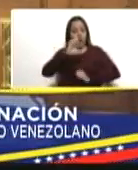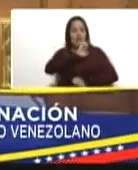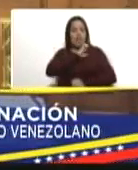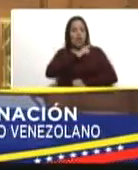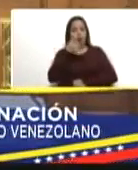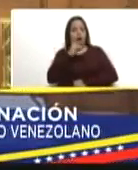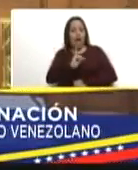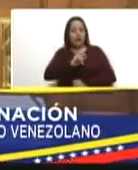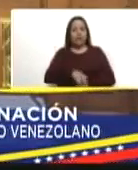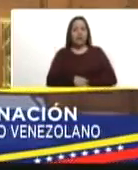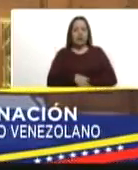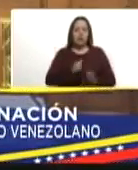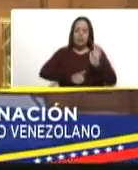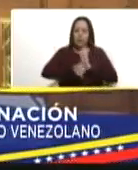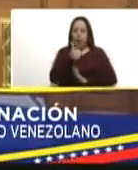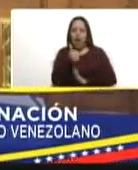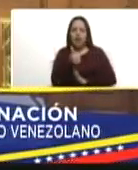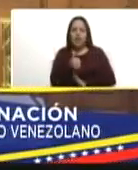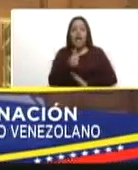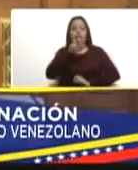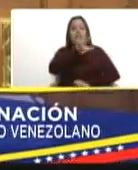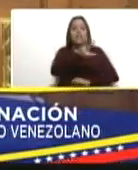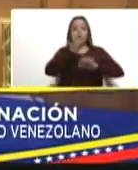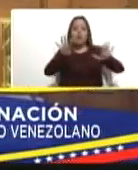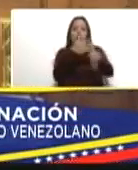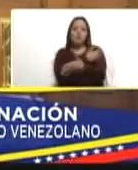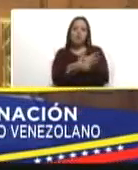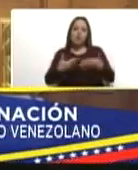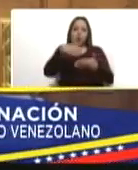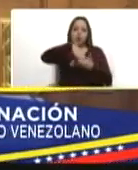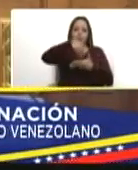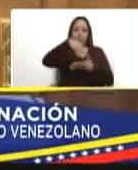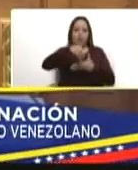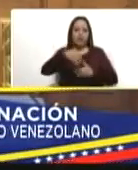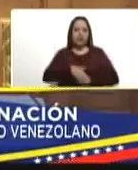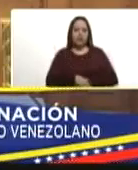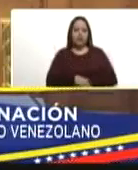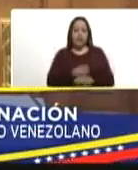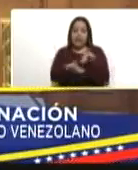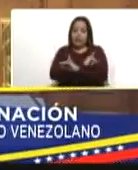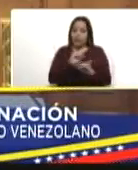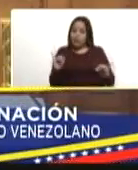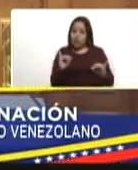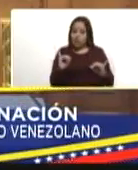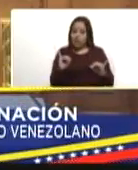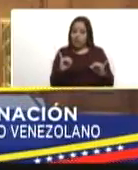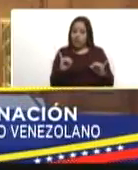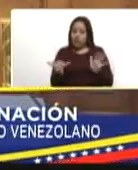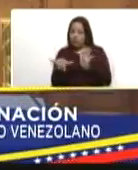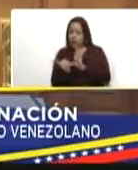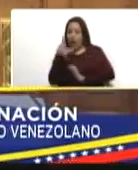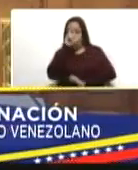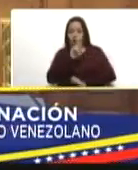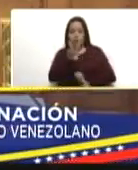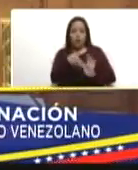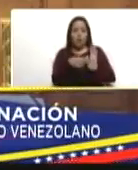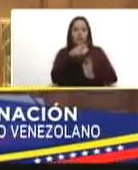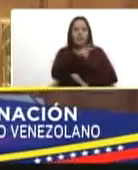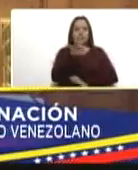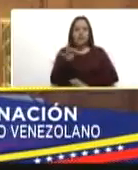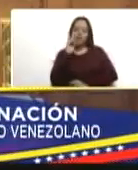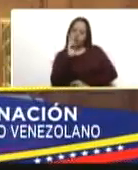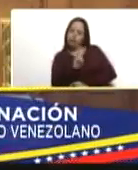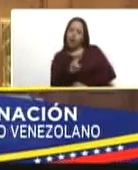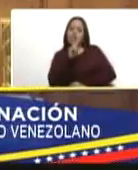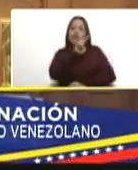casi 39 millones de dólares y al término del 2023 estábamos viendo